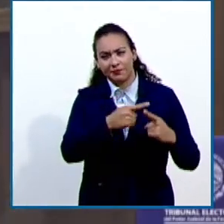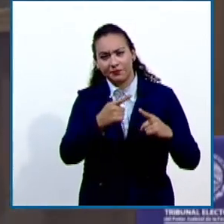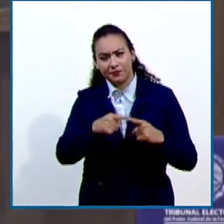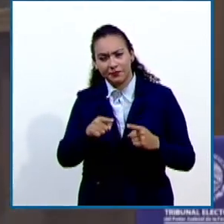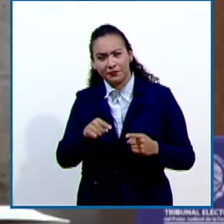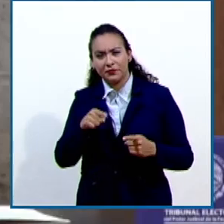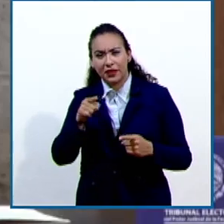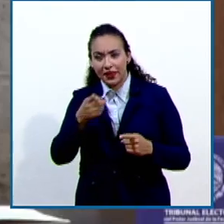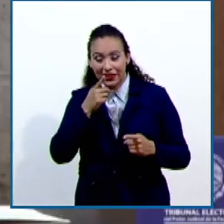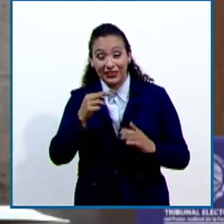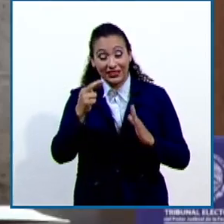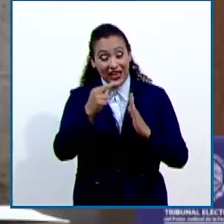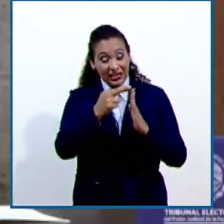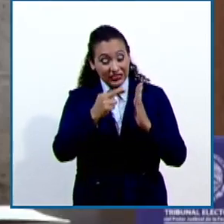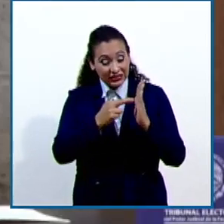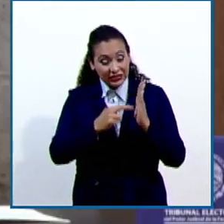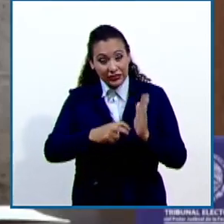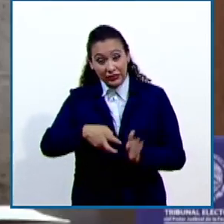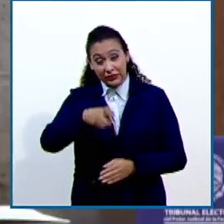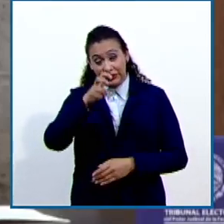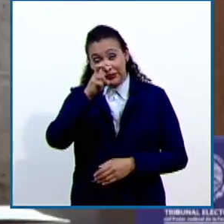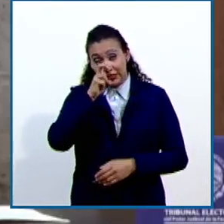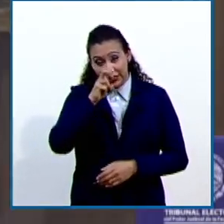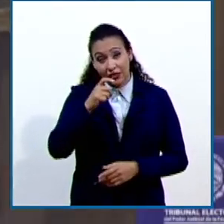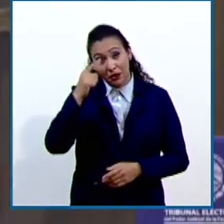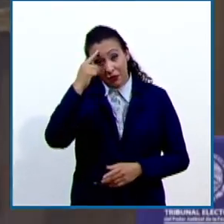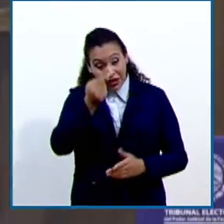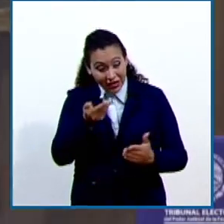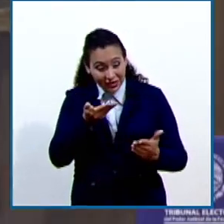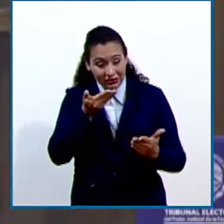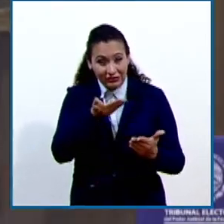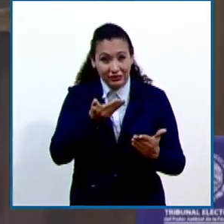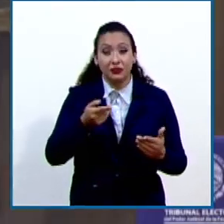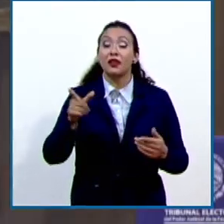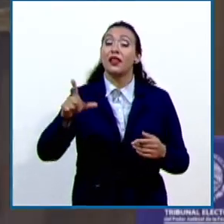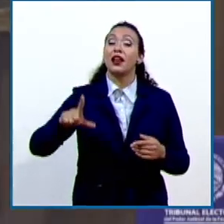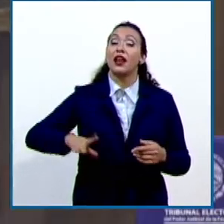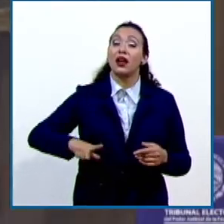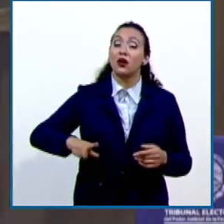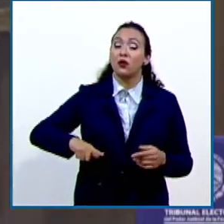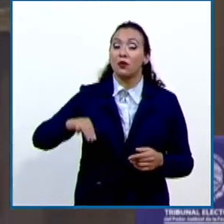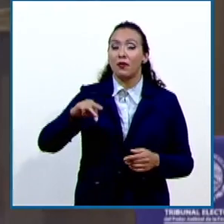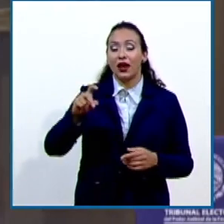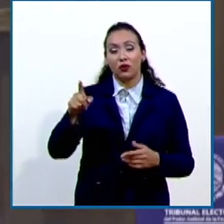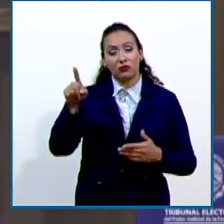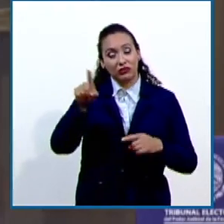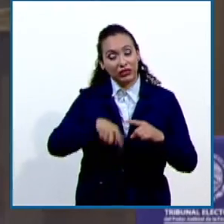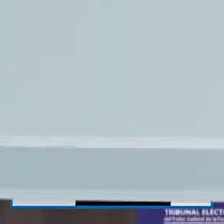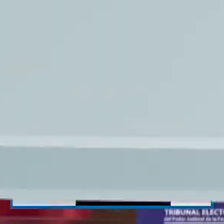los requisitos para solicitar la revocación de mandato de la gobernadora Maru Campos.